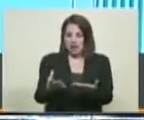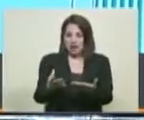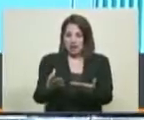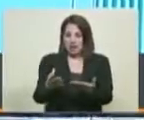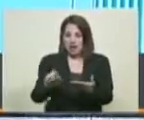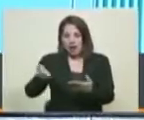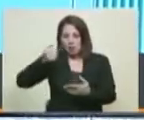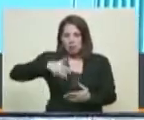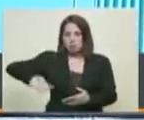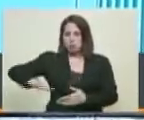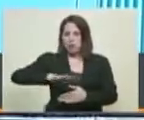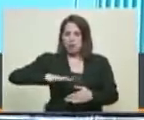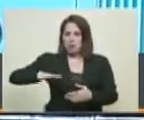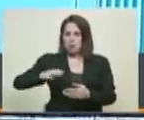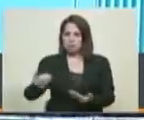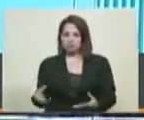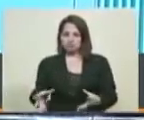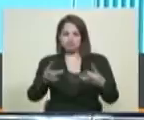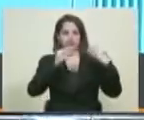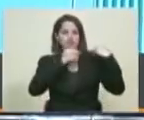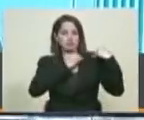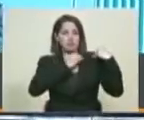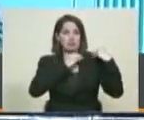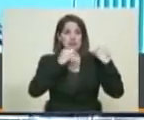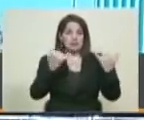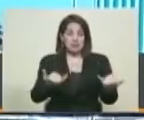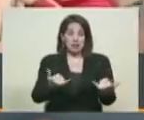en sus manos la solución de los problemas.